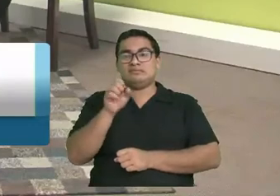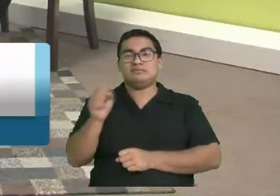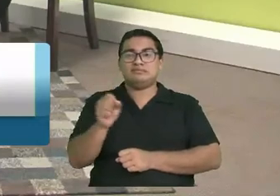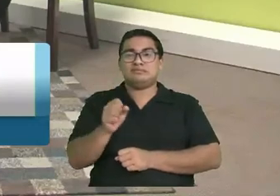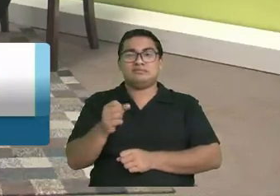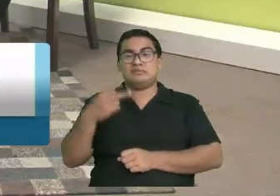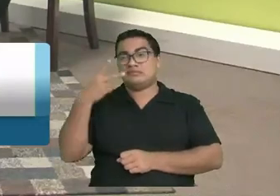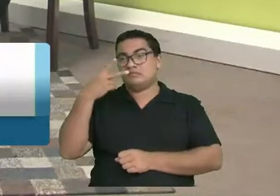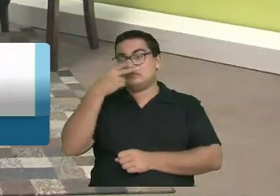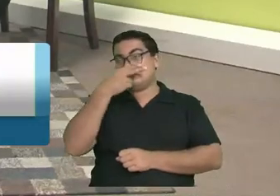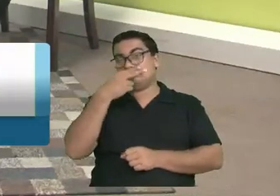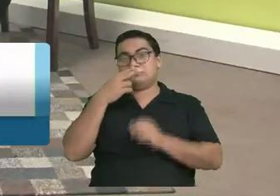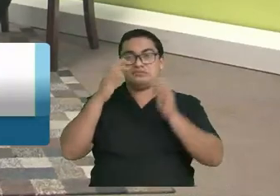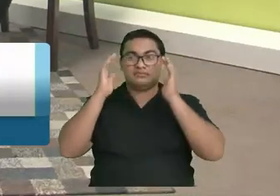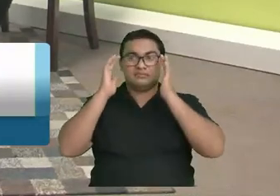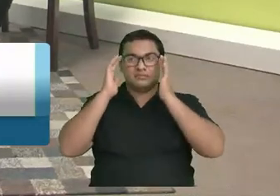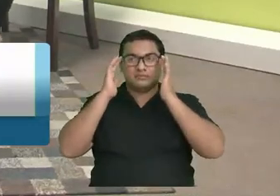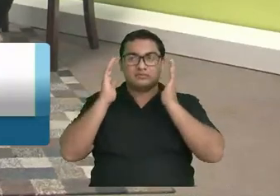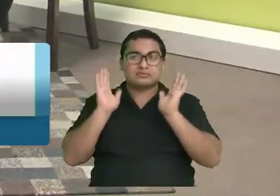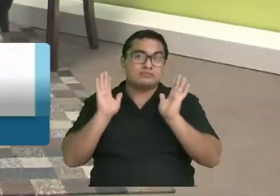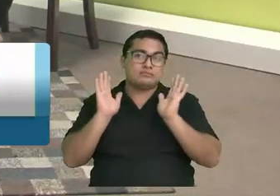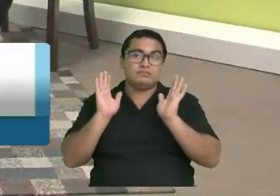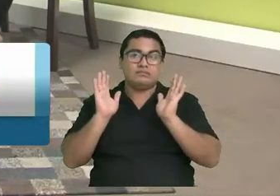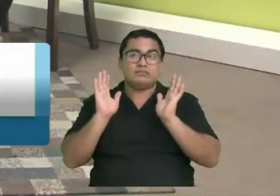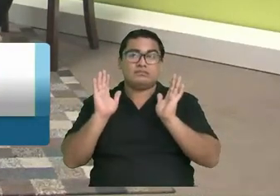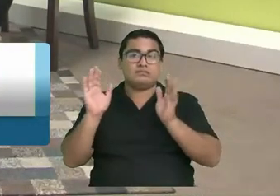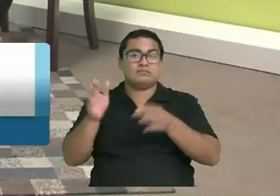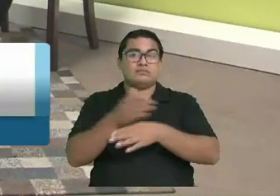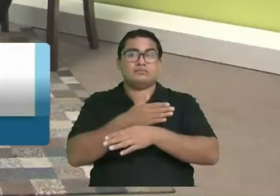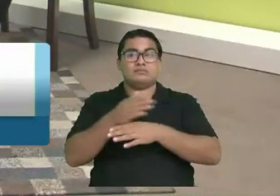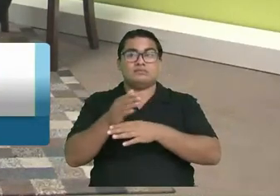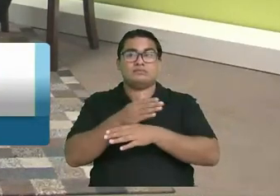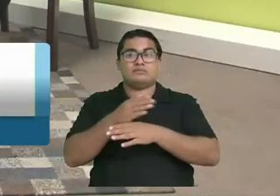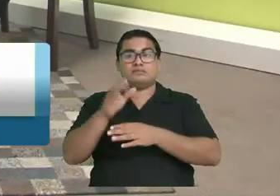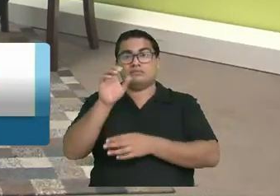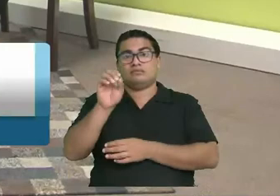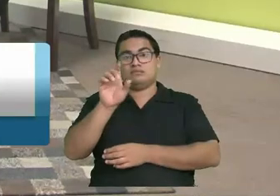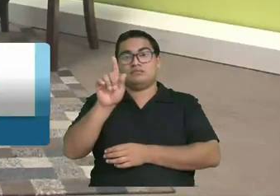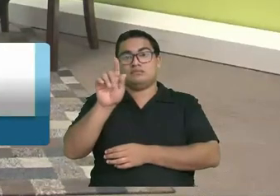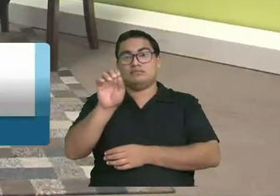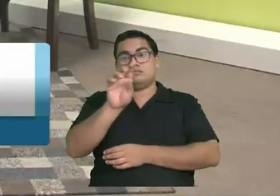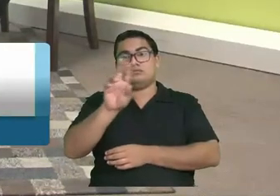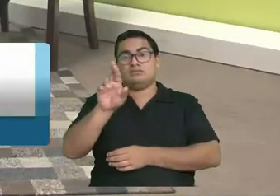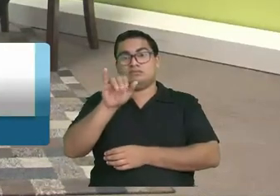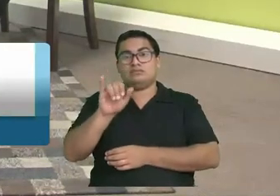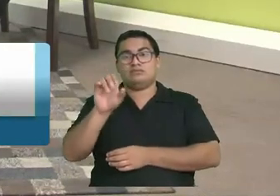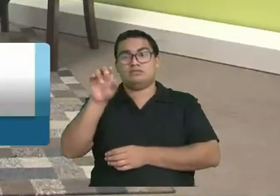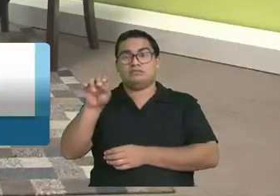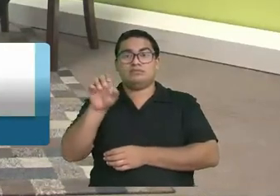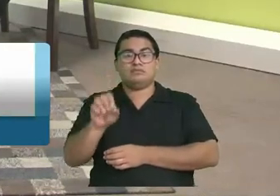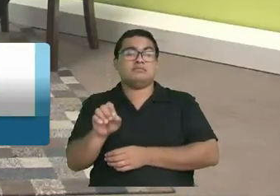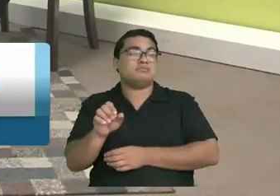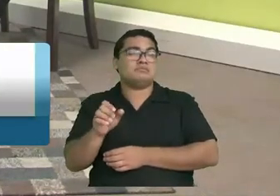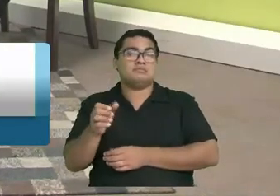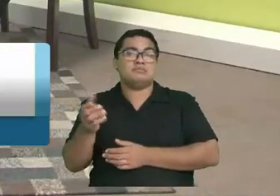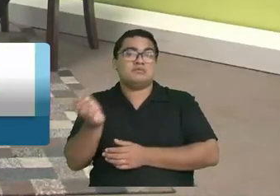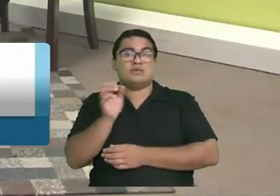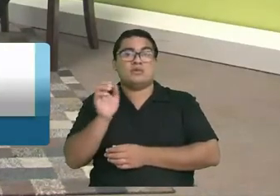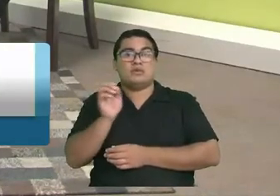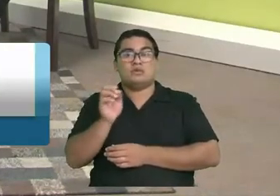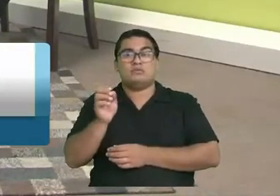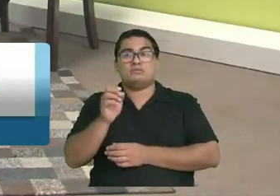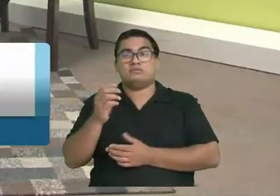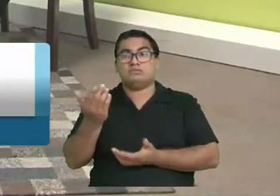y perder el tejido. Y en ese caso, pues, el manejo ya sería con el otorrino. En el caso de esa afectación o con